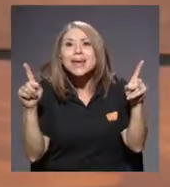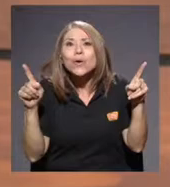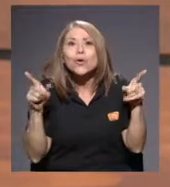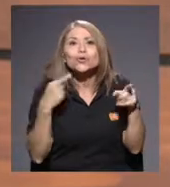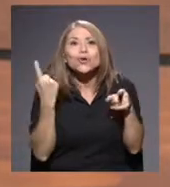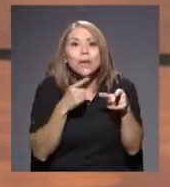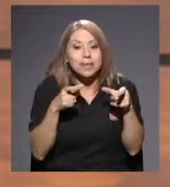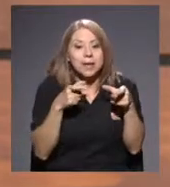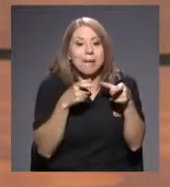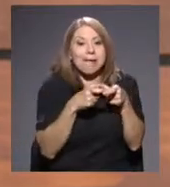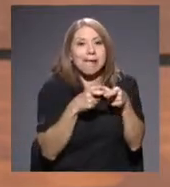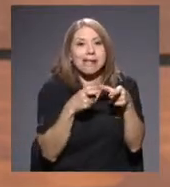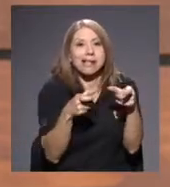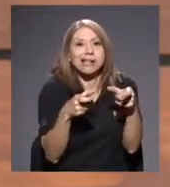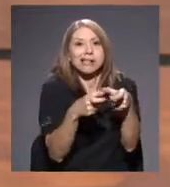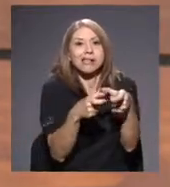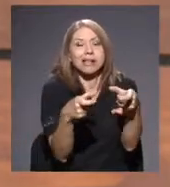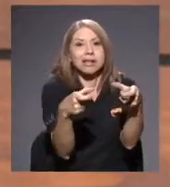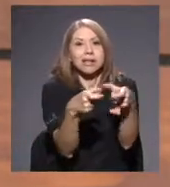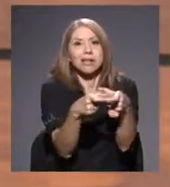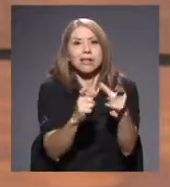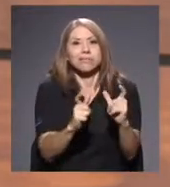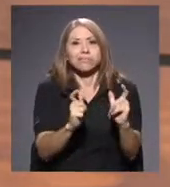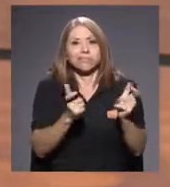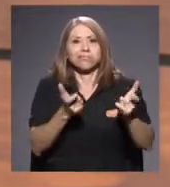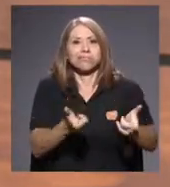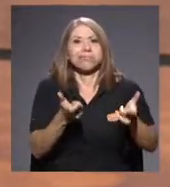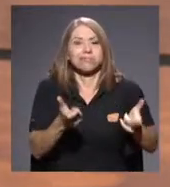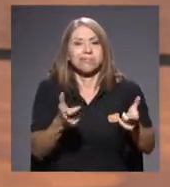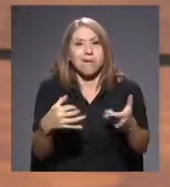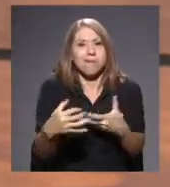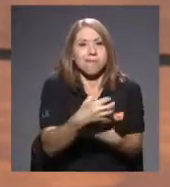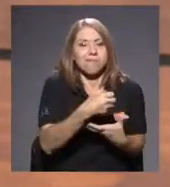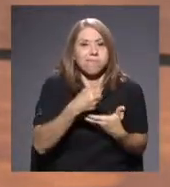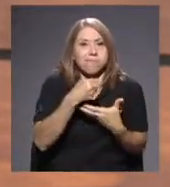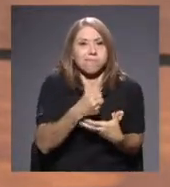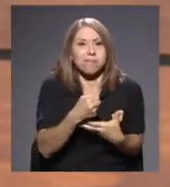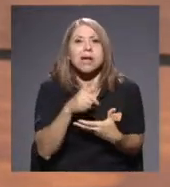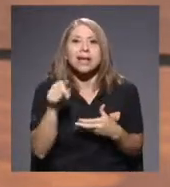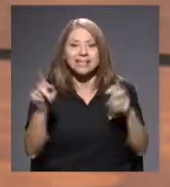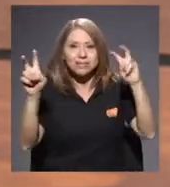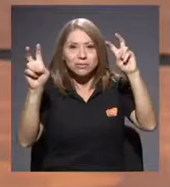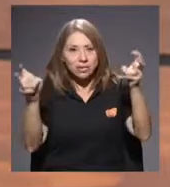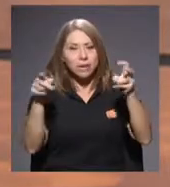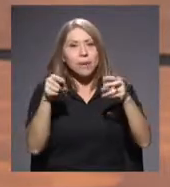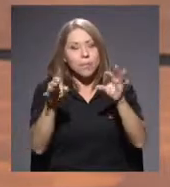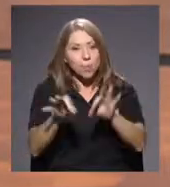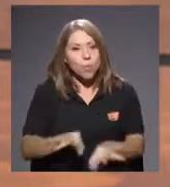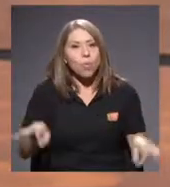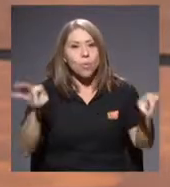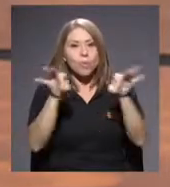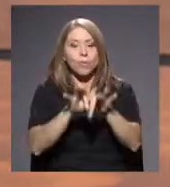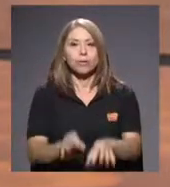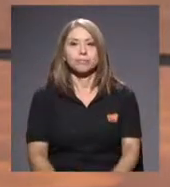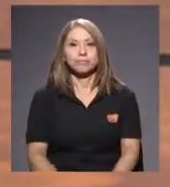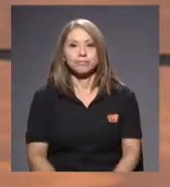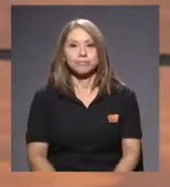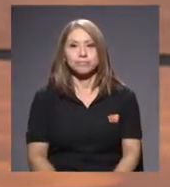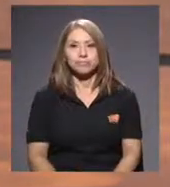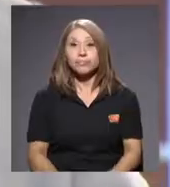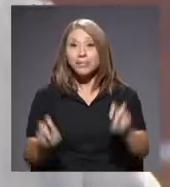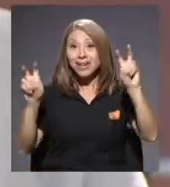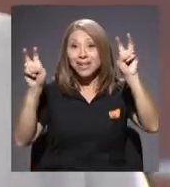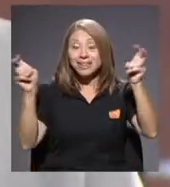manos esa riqueza que produce el país. Y esto es uno de los temas que era urgente abordar. En el tema de la